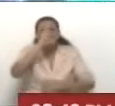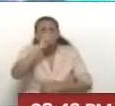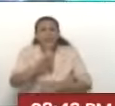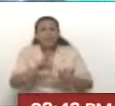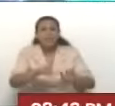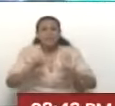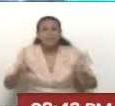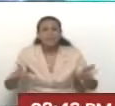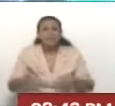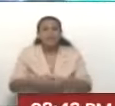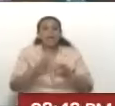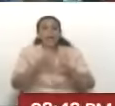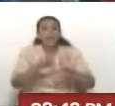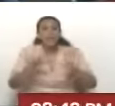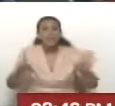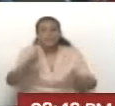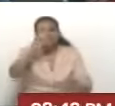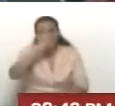16?